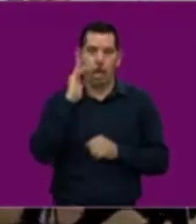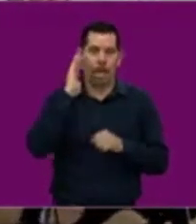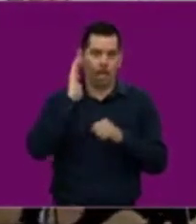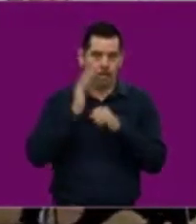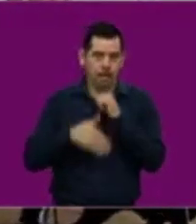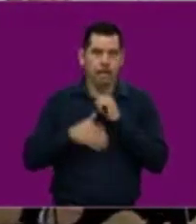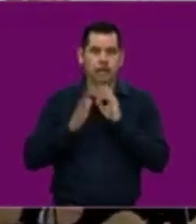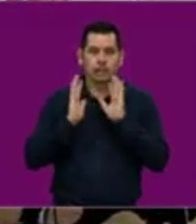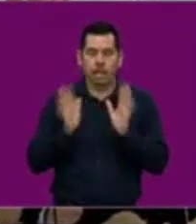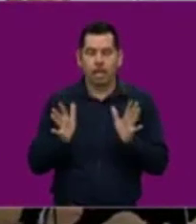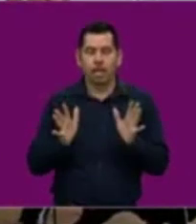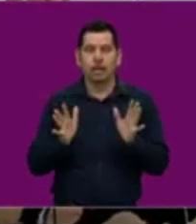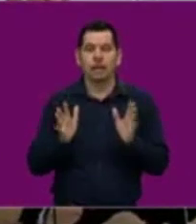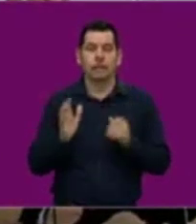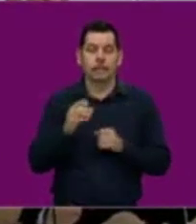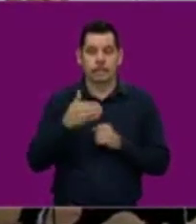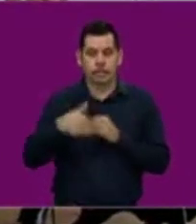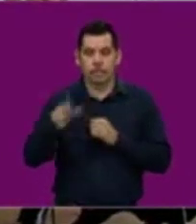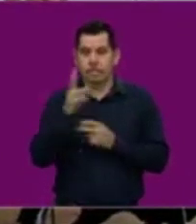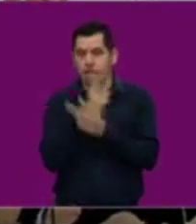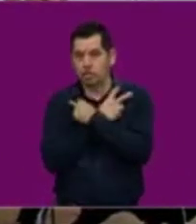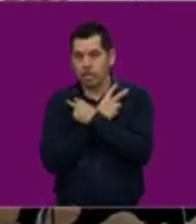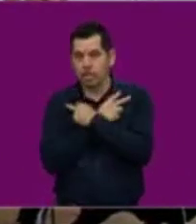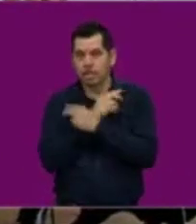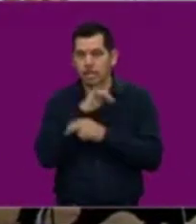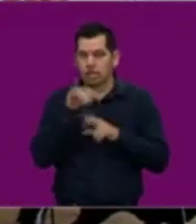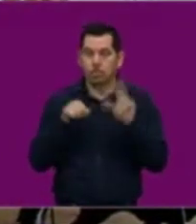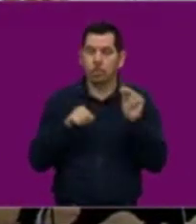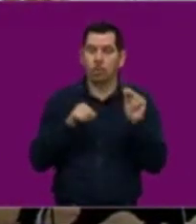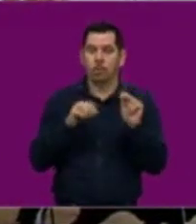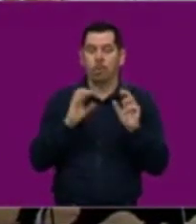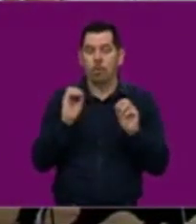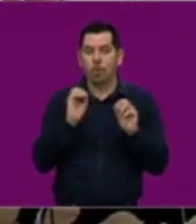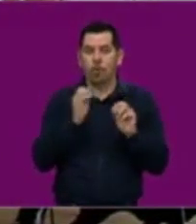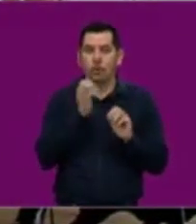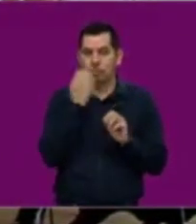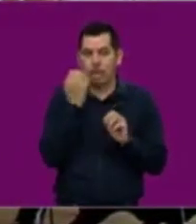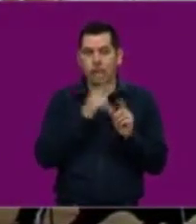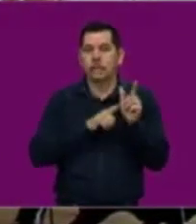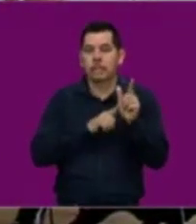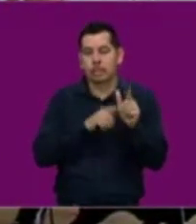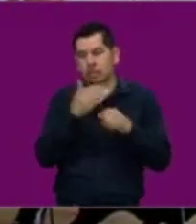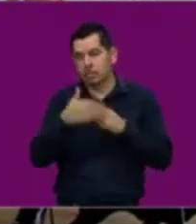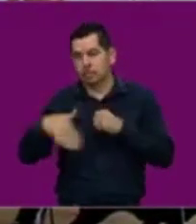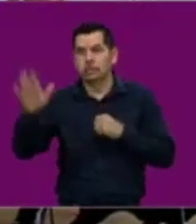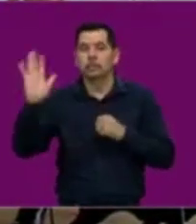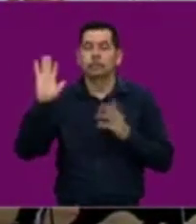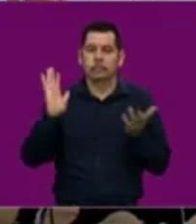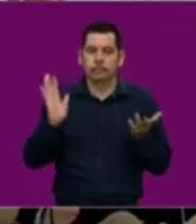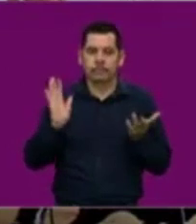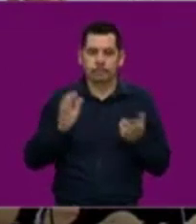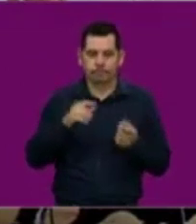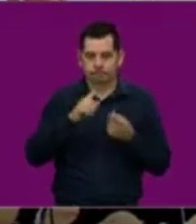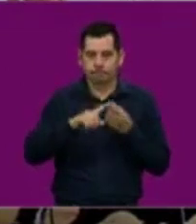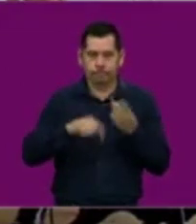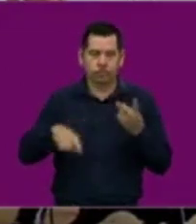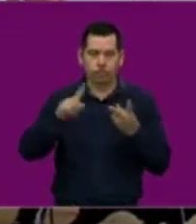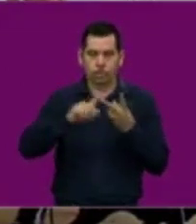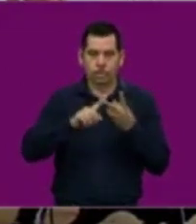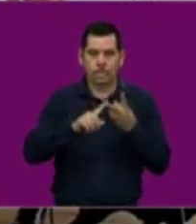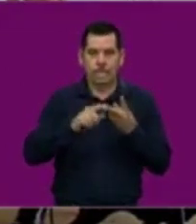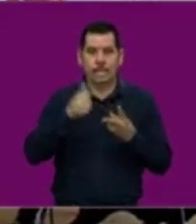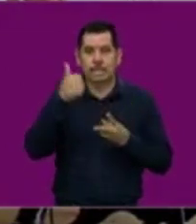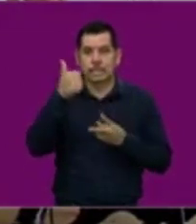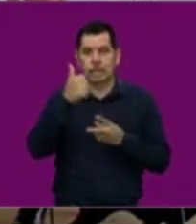escolar o bien se hará de corrido esa sería la primera la segunda seis estados están en alerta por